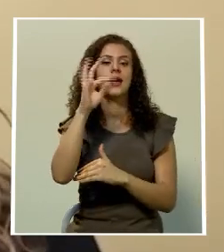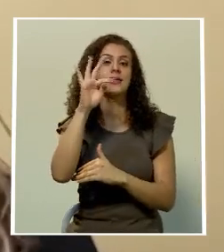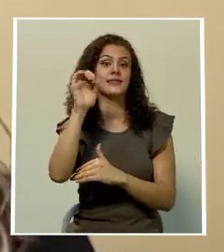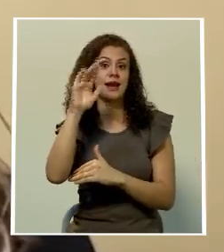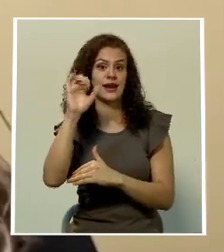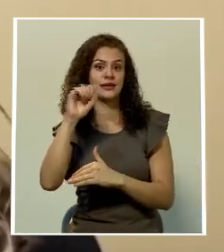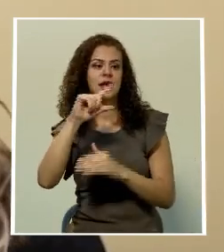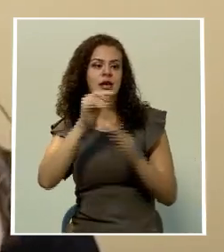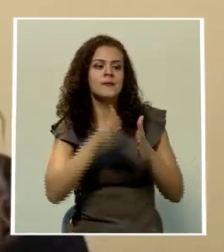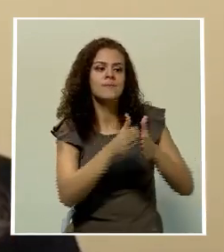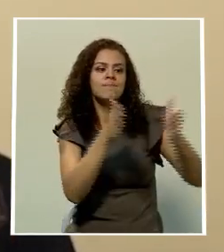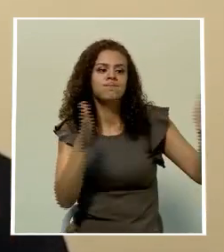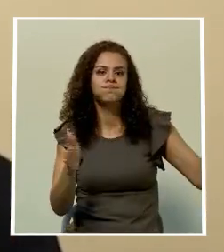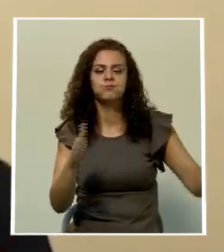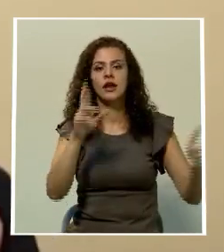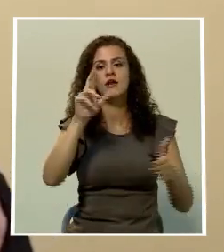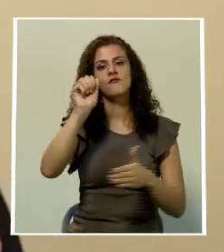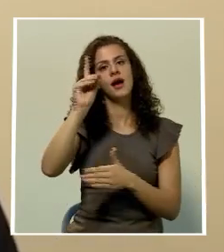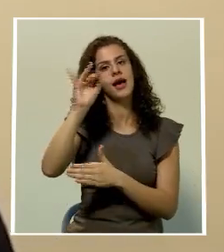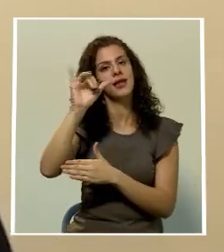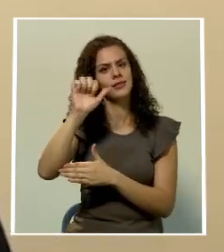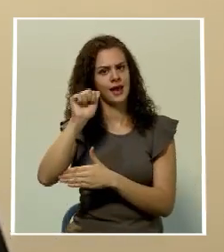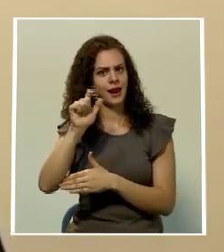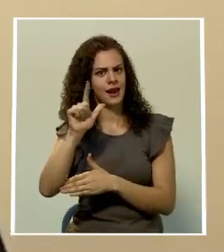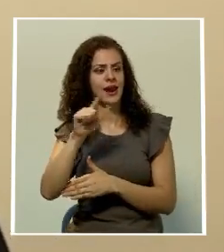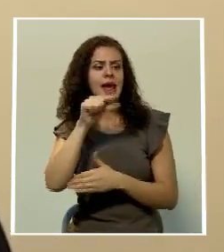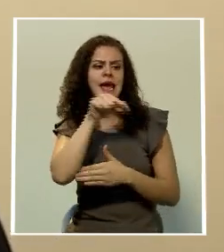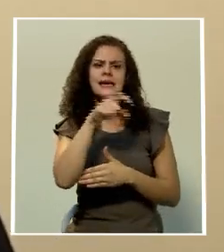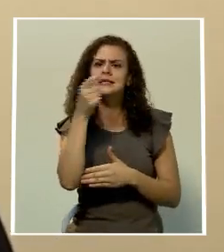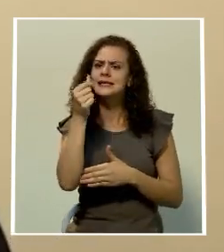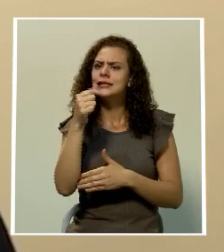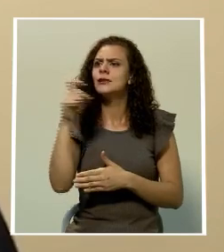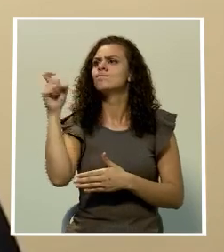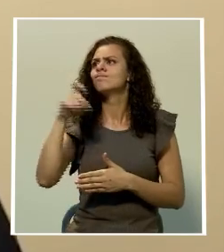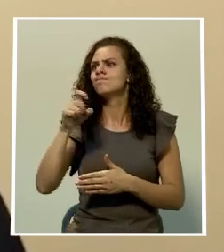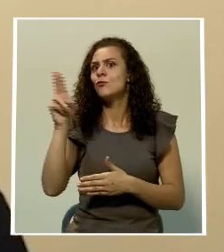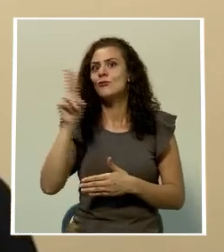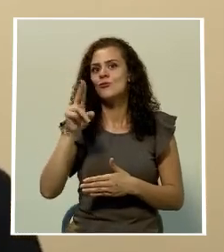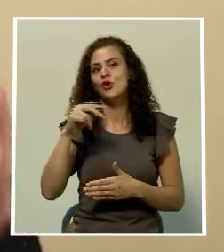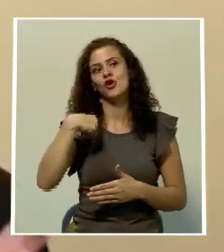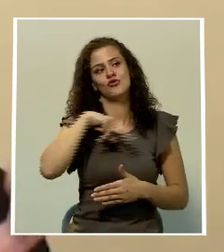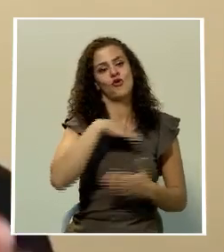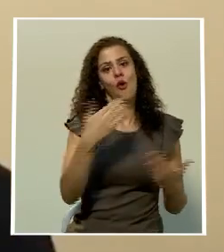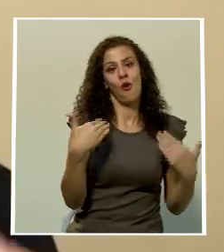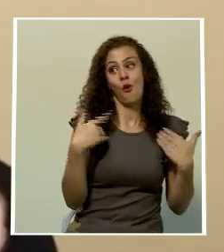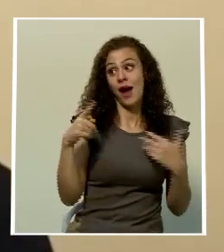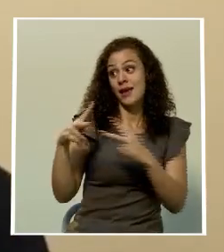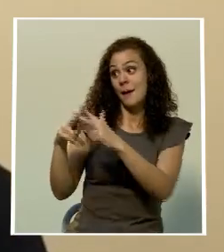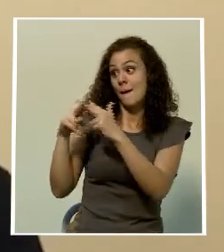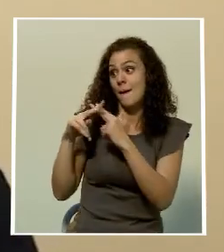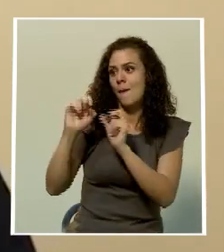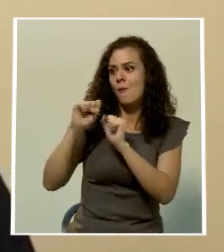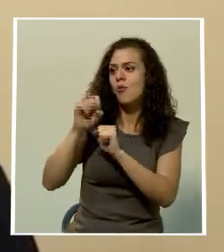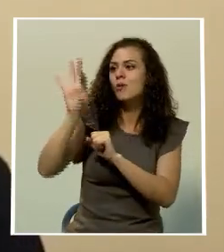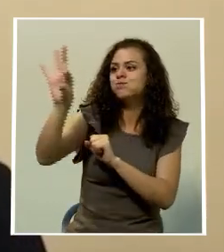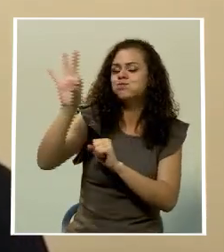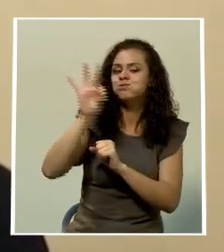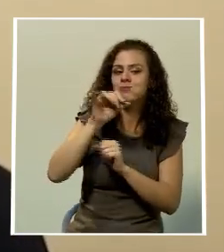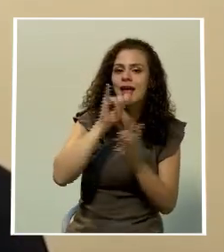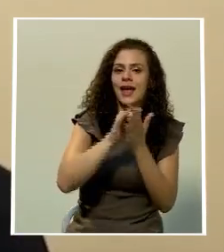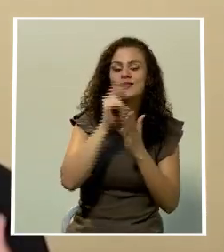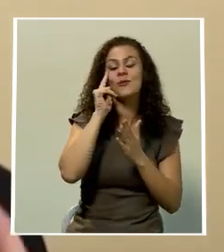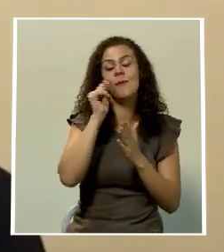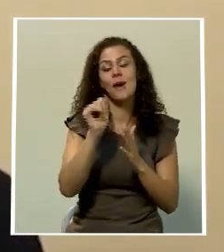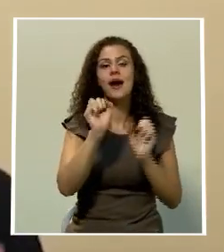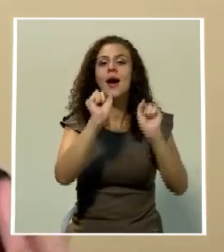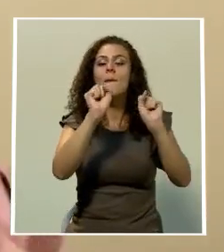y ampliar la radial. Ese dinero es necesario y urgente y estamos muy contentos de que de ese préstamo pudimos obtener eso, porque